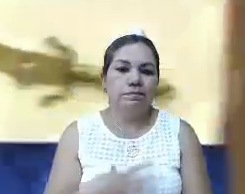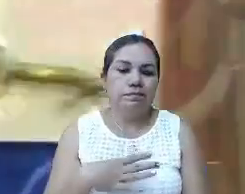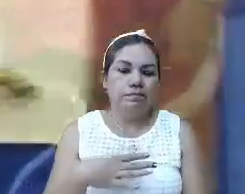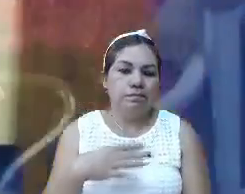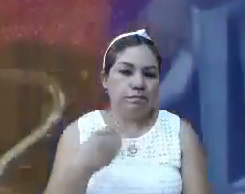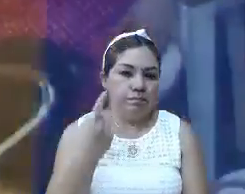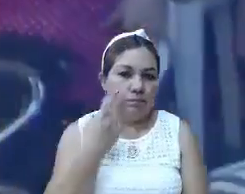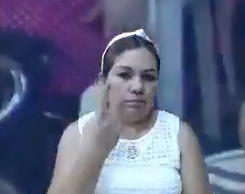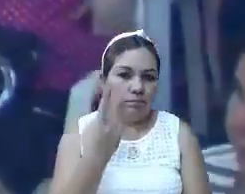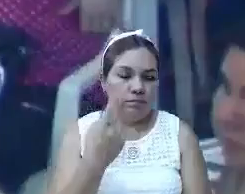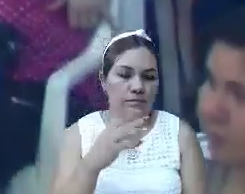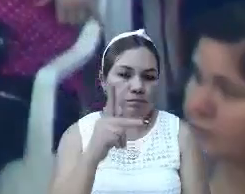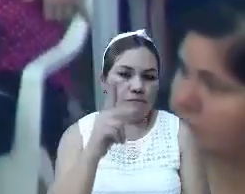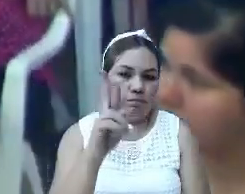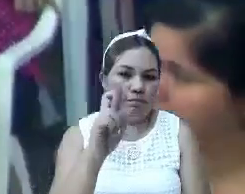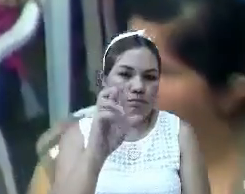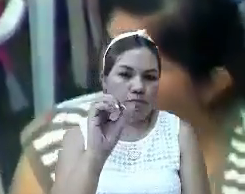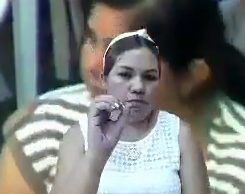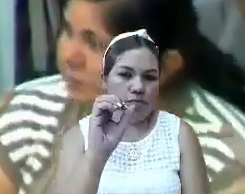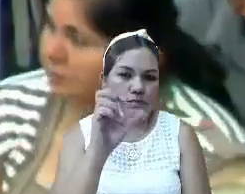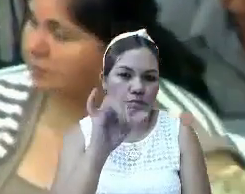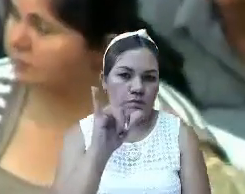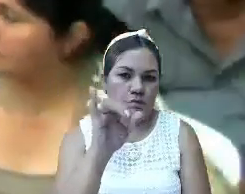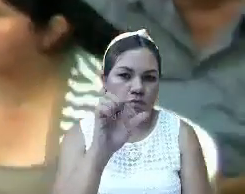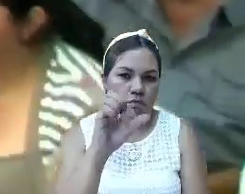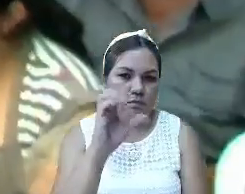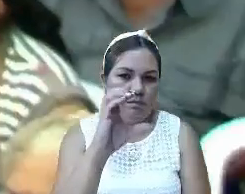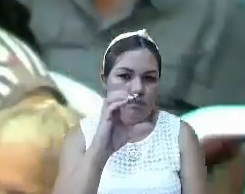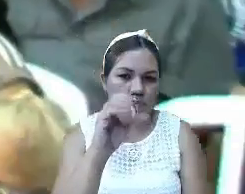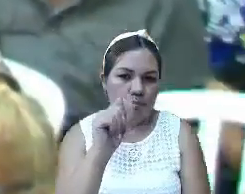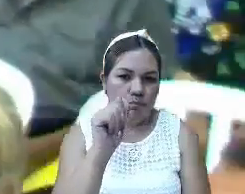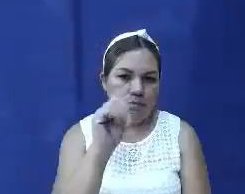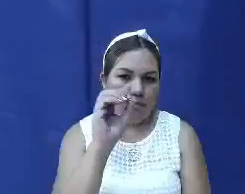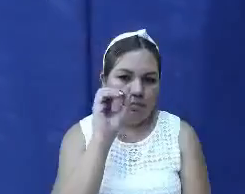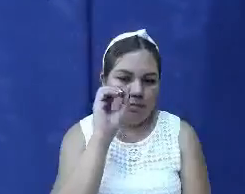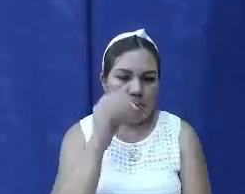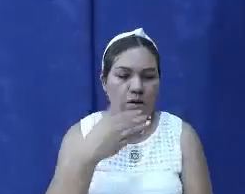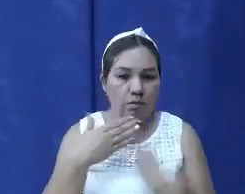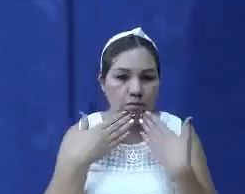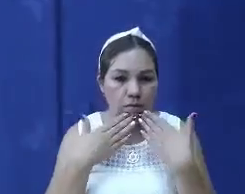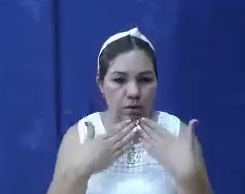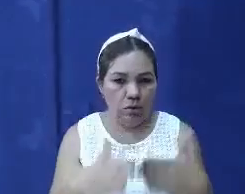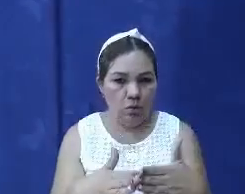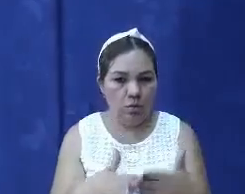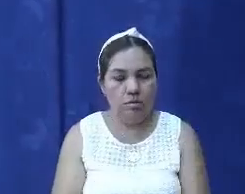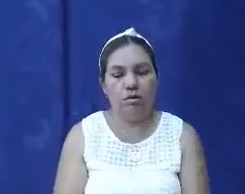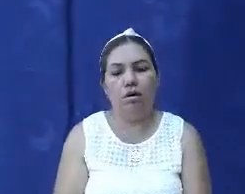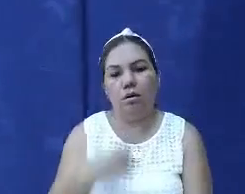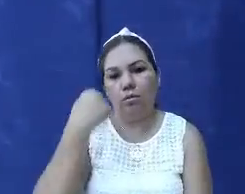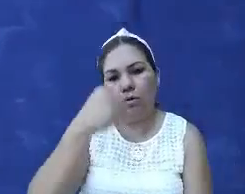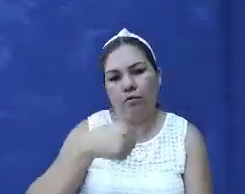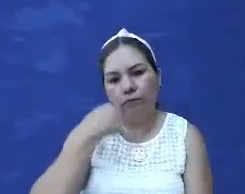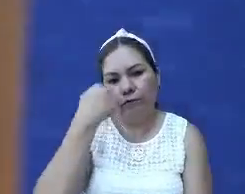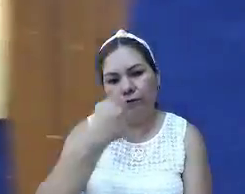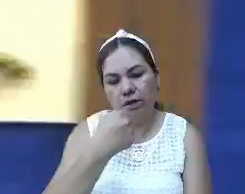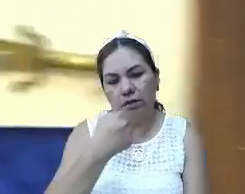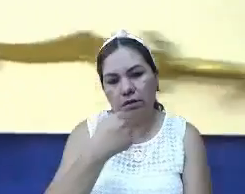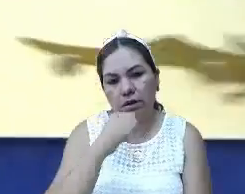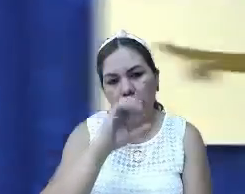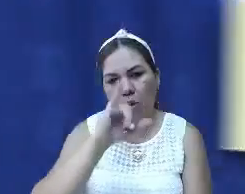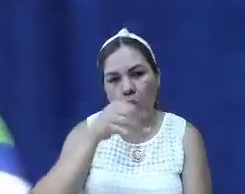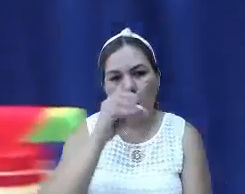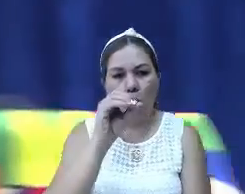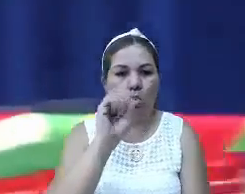de Galaad a conquistar. Vamos a preguntarle a los profetas. Josafat, como tenía algo de temor a Dios, Josafat,